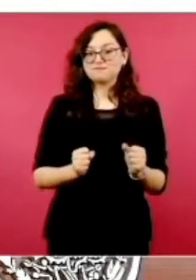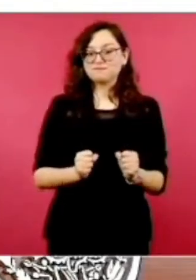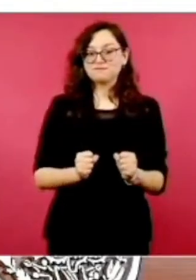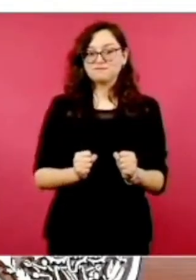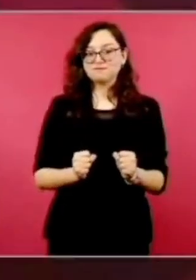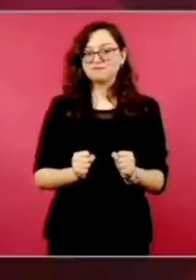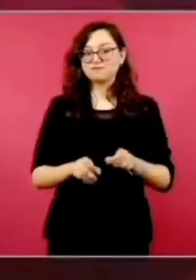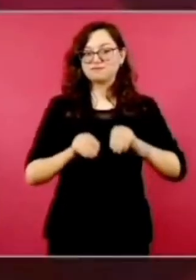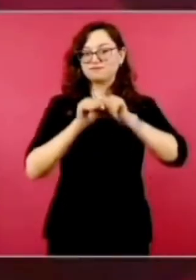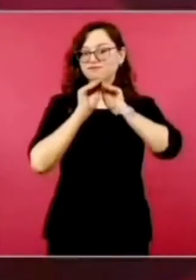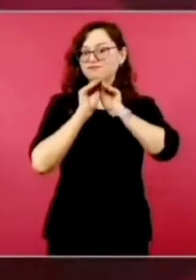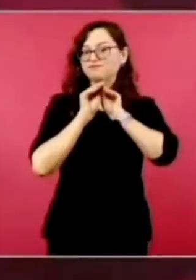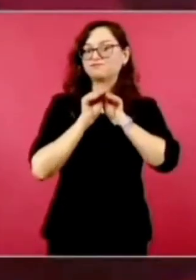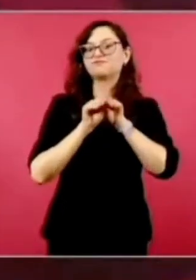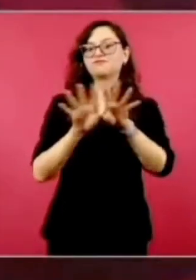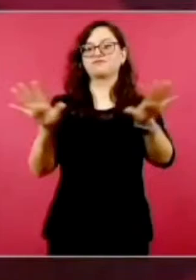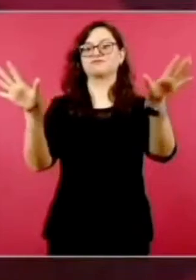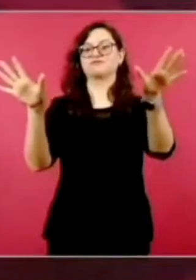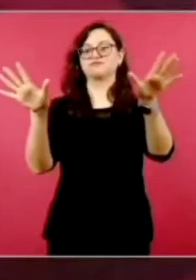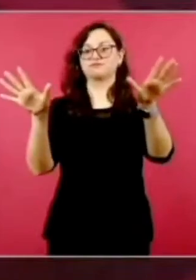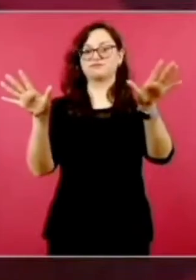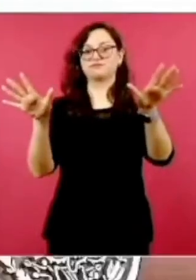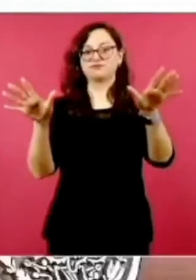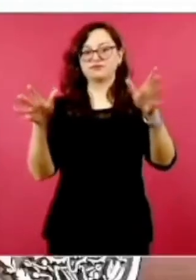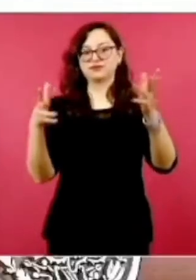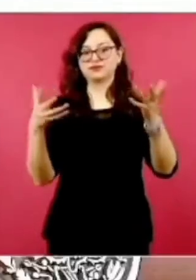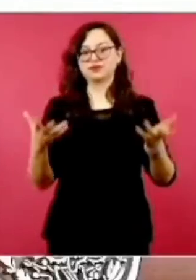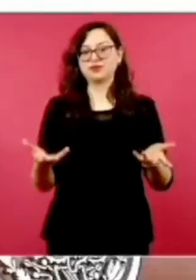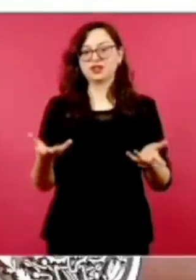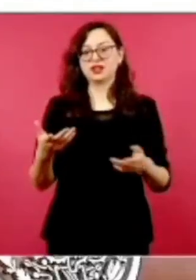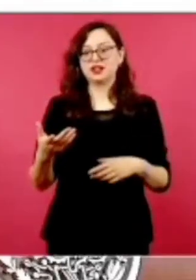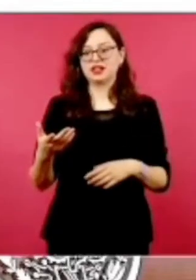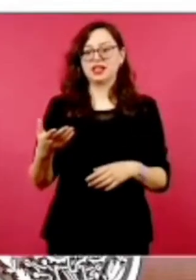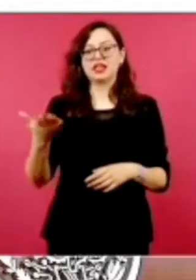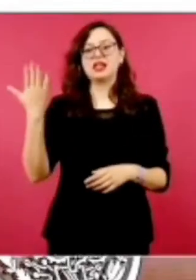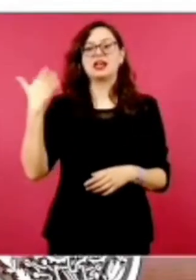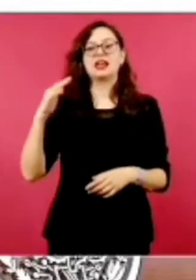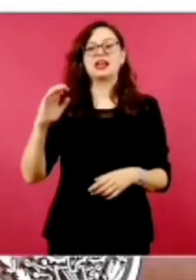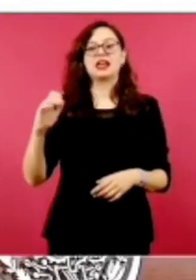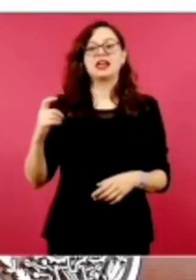mandar el mensaje, ¿no?, de que somos iguales,